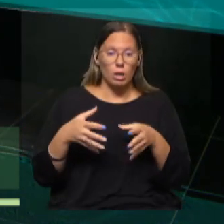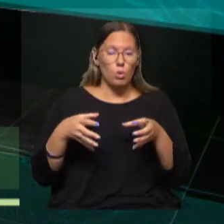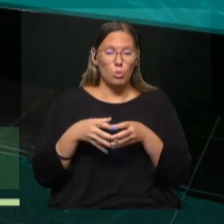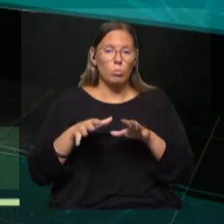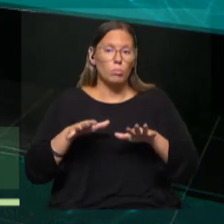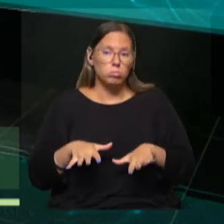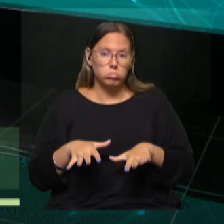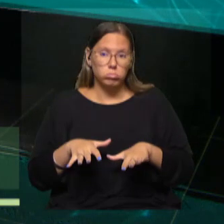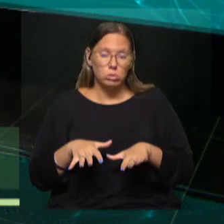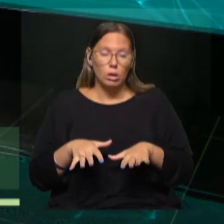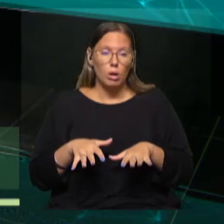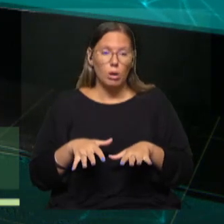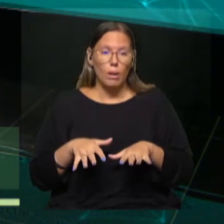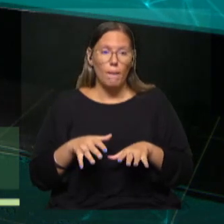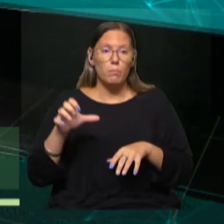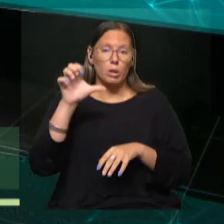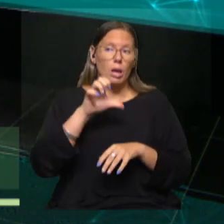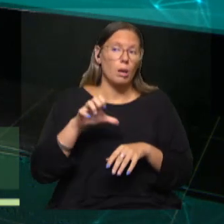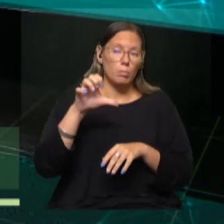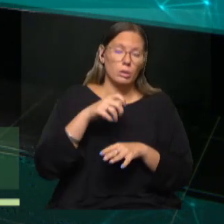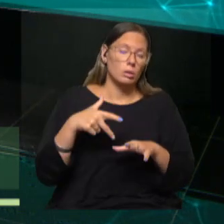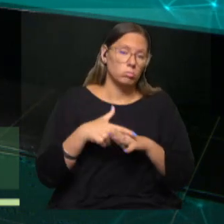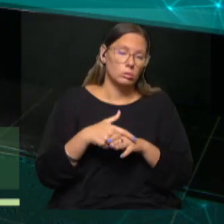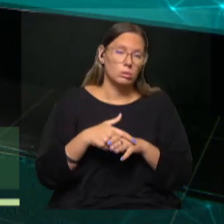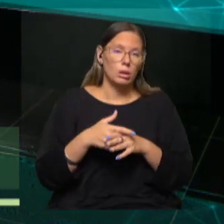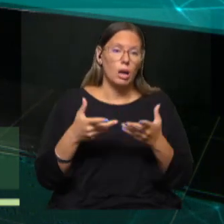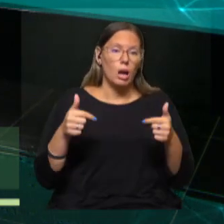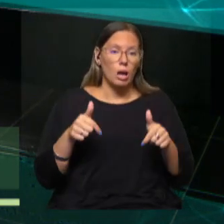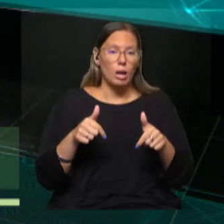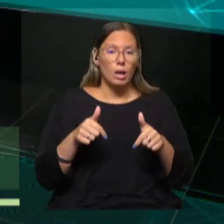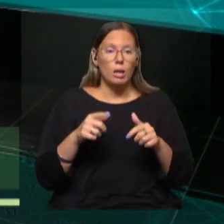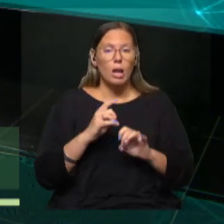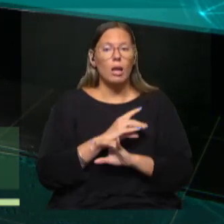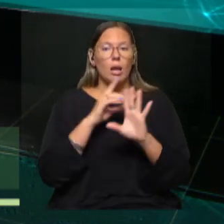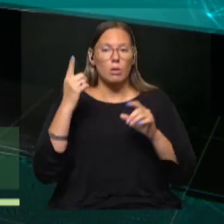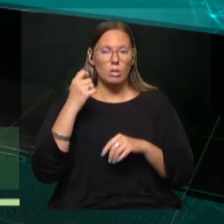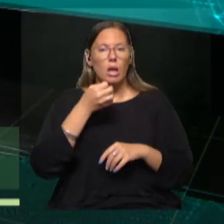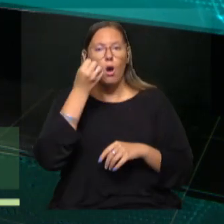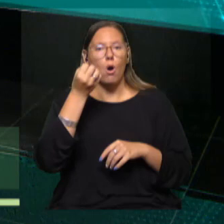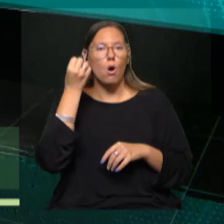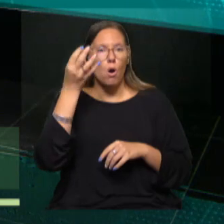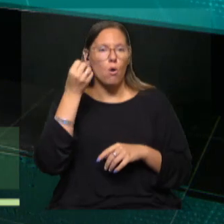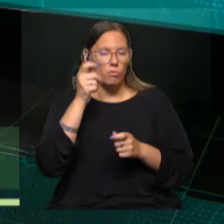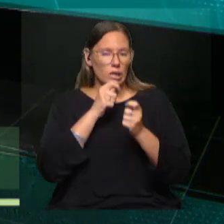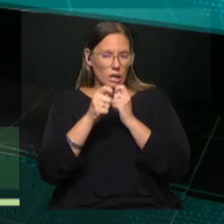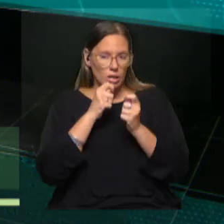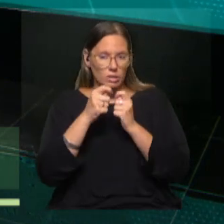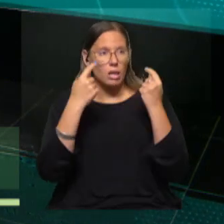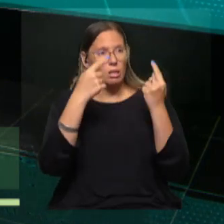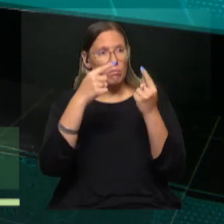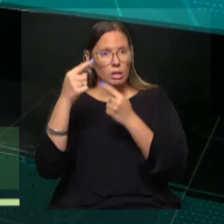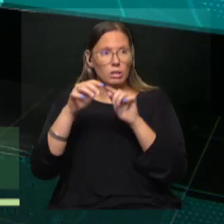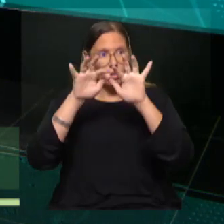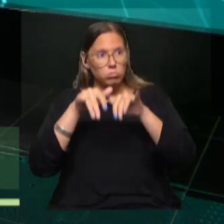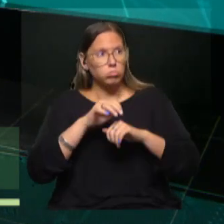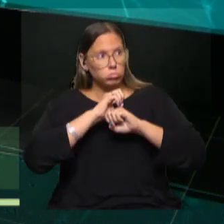una paralización por la parte empresarial, ¿no? Acá nosotros hemos dejado claro ayer en la conferencia de prensa y en los distintos comunicados que